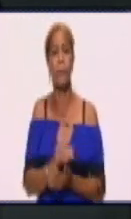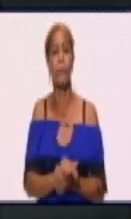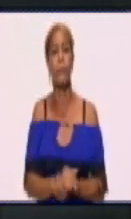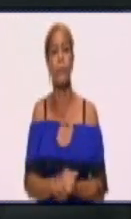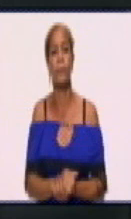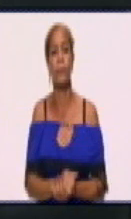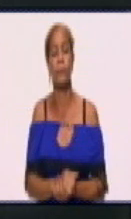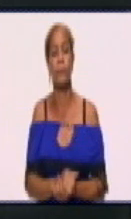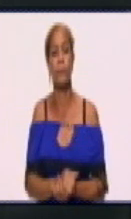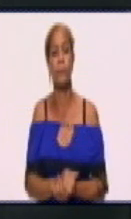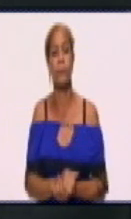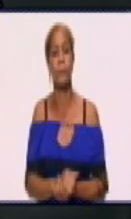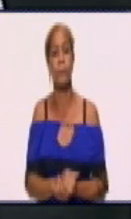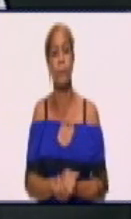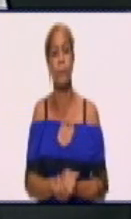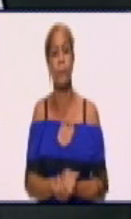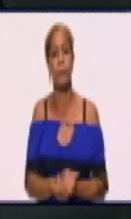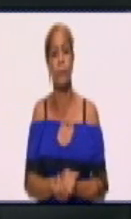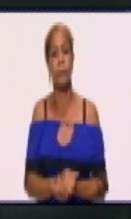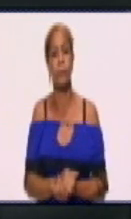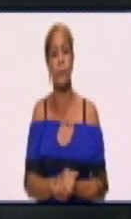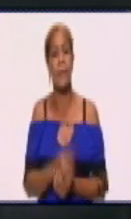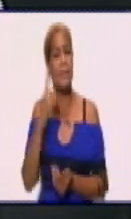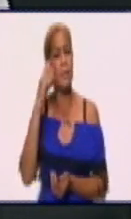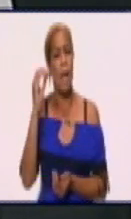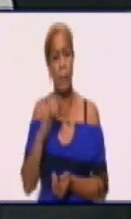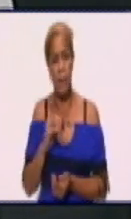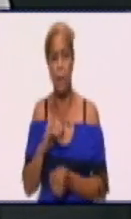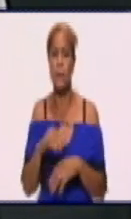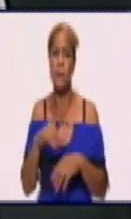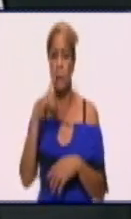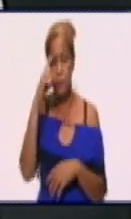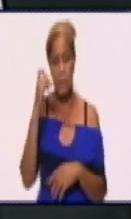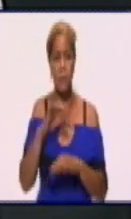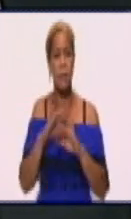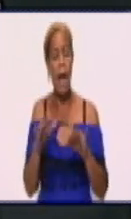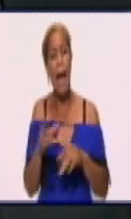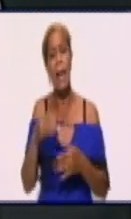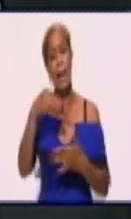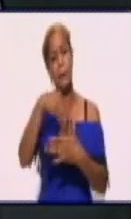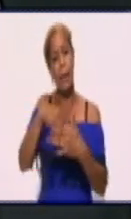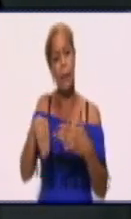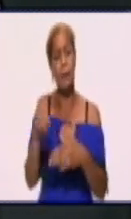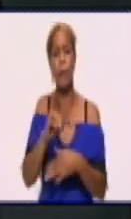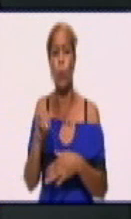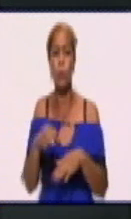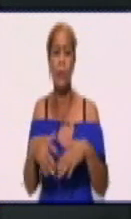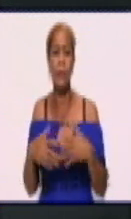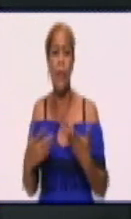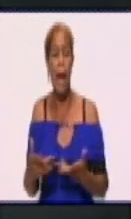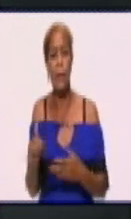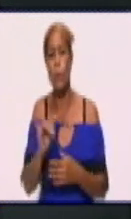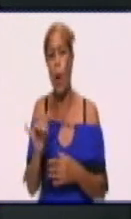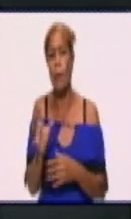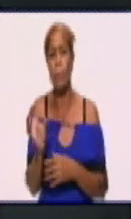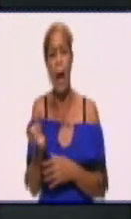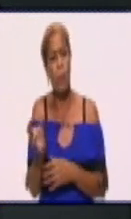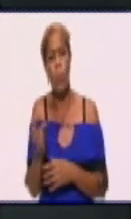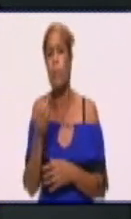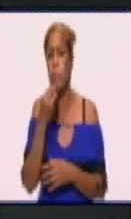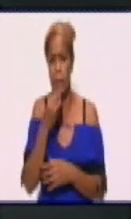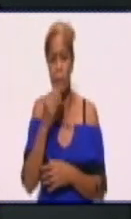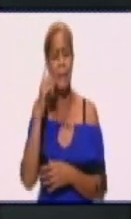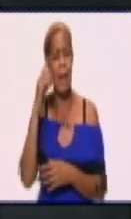haya mandado a reimprimir en qué estado está si ya están a su cruzarse y ya esta empresa se viene aumentando cada día las opciones que